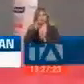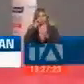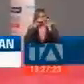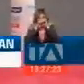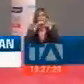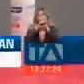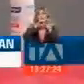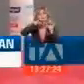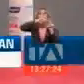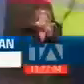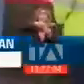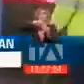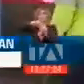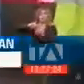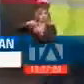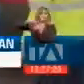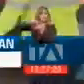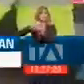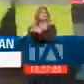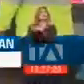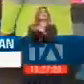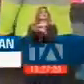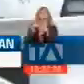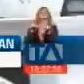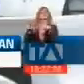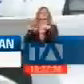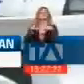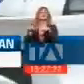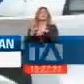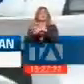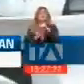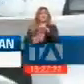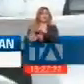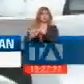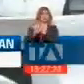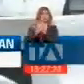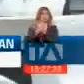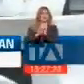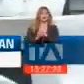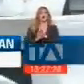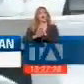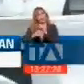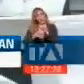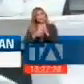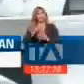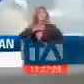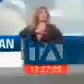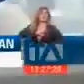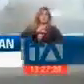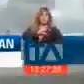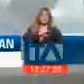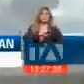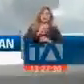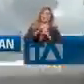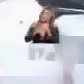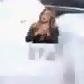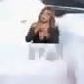dieron positivo en diferentes partes del país y les volvieron a pasar las pruebas PCR del municipio de